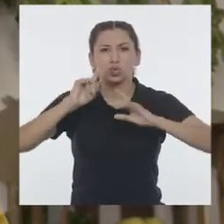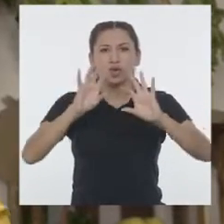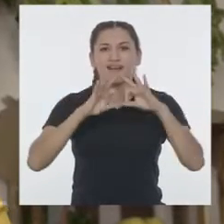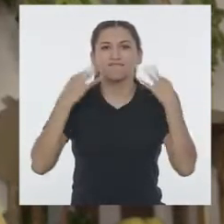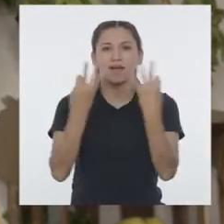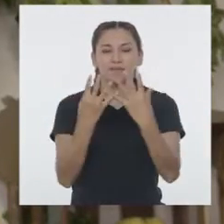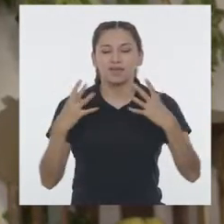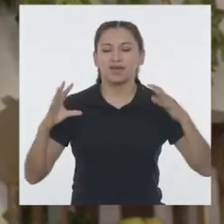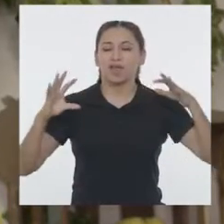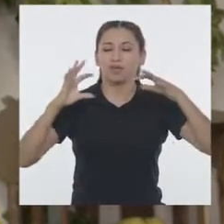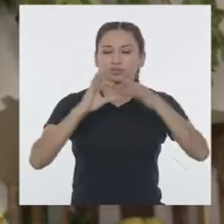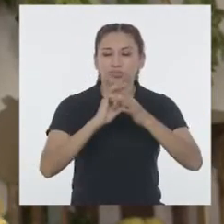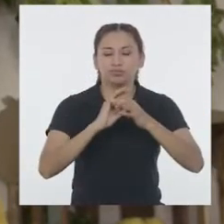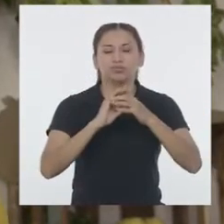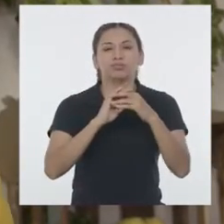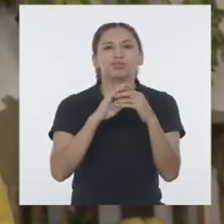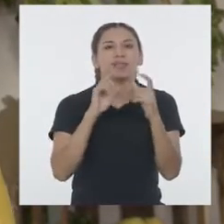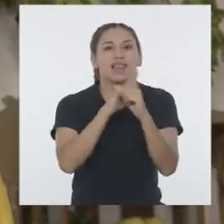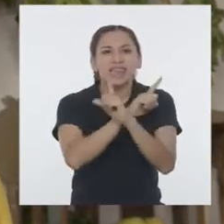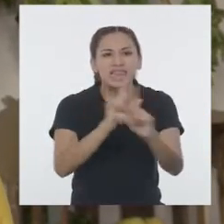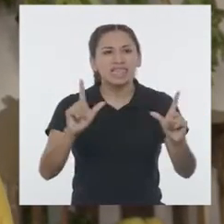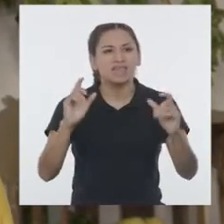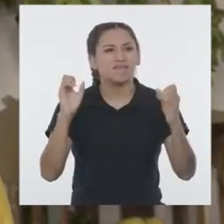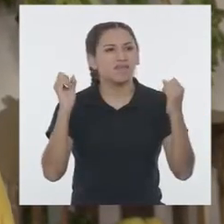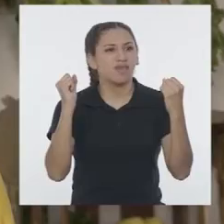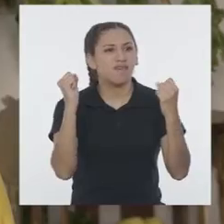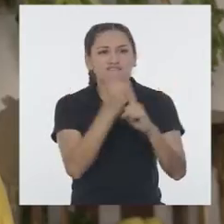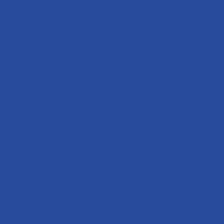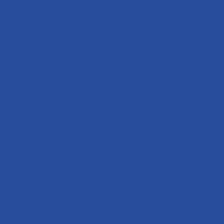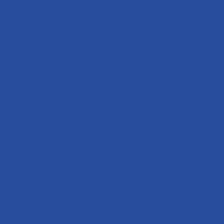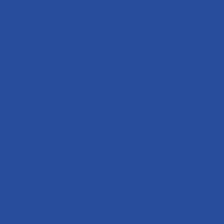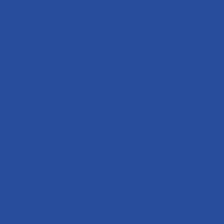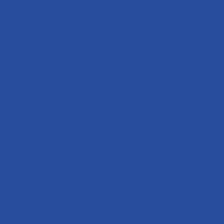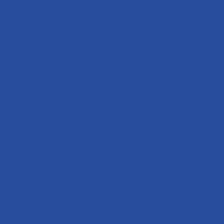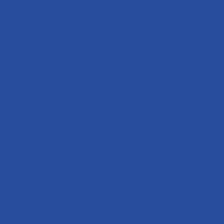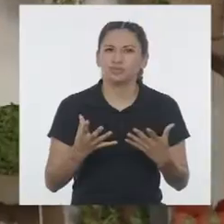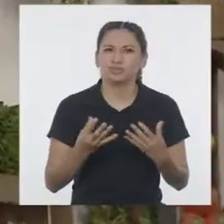un vínculo familiar que sea libre de violencia?